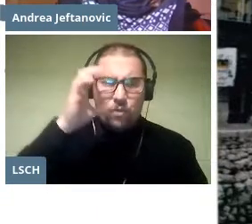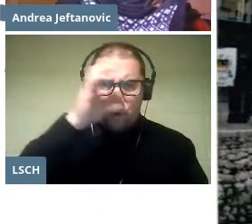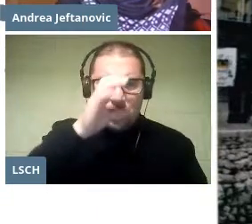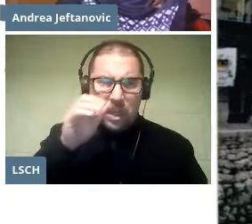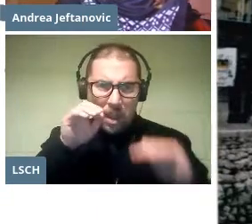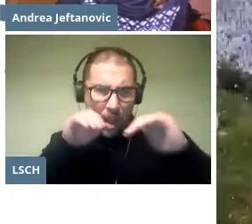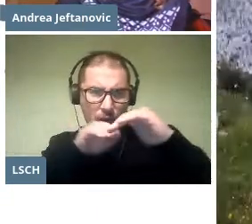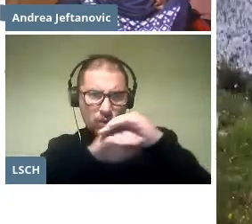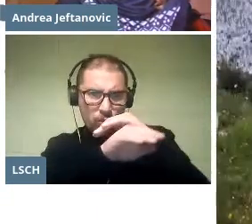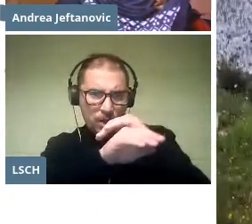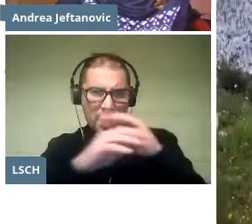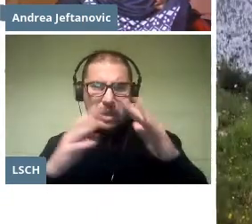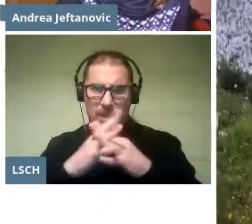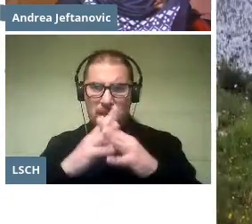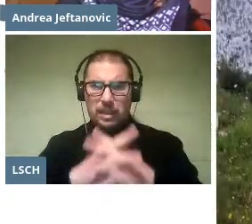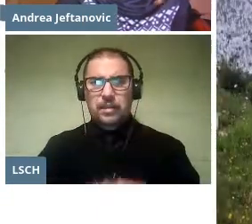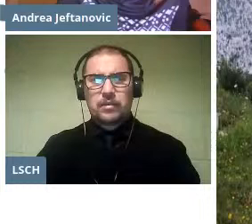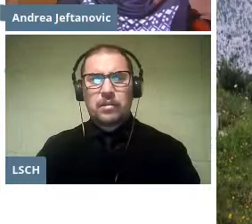de la guerra.